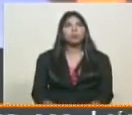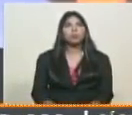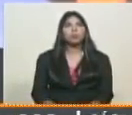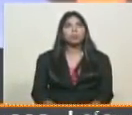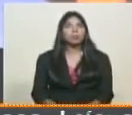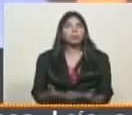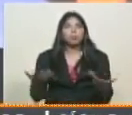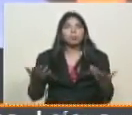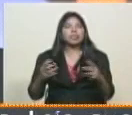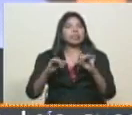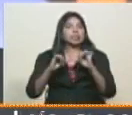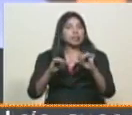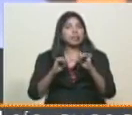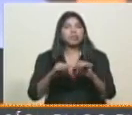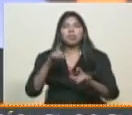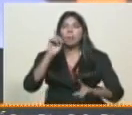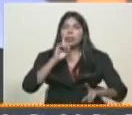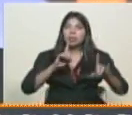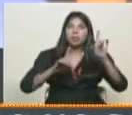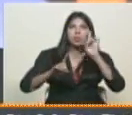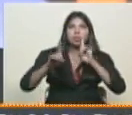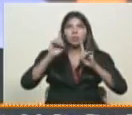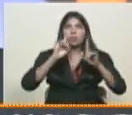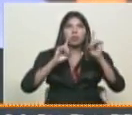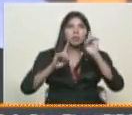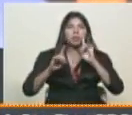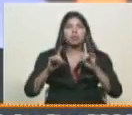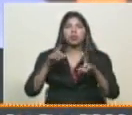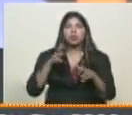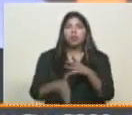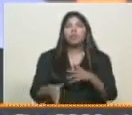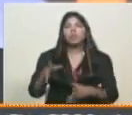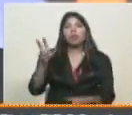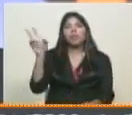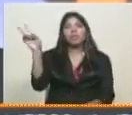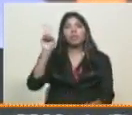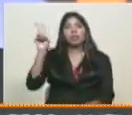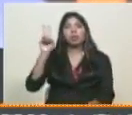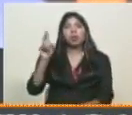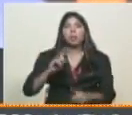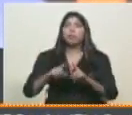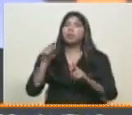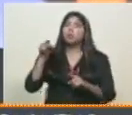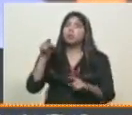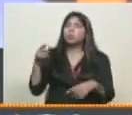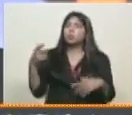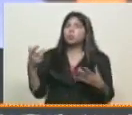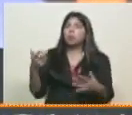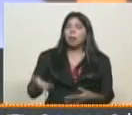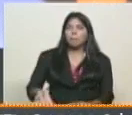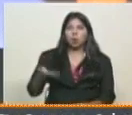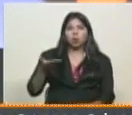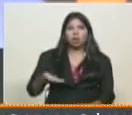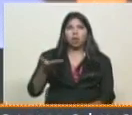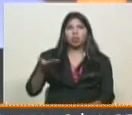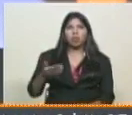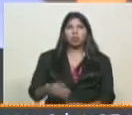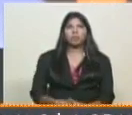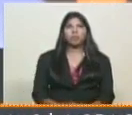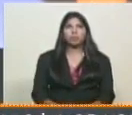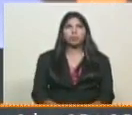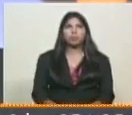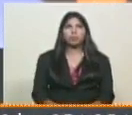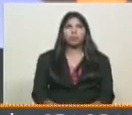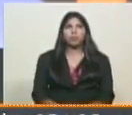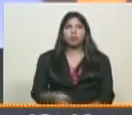venezuela lo decía hoy el mismo canciller jorge arriaza pero además tú has señalado algo bien importante que quisiéramos ahondar